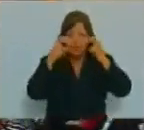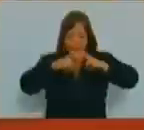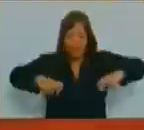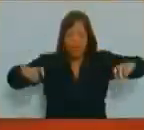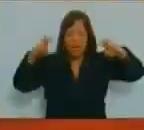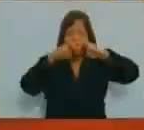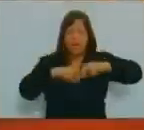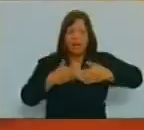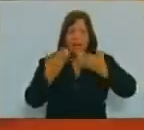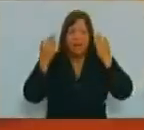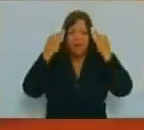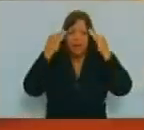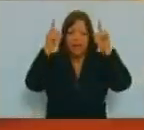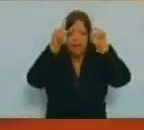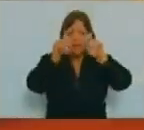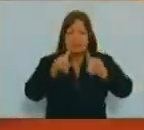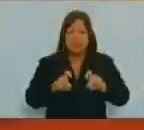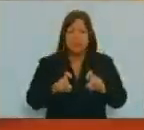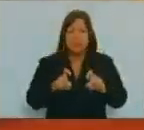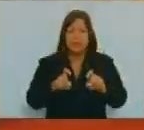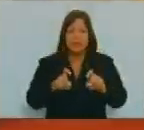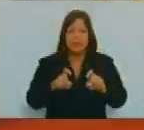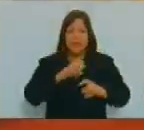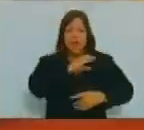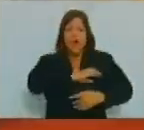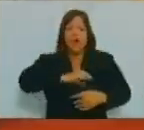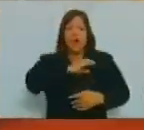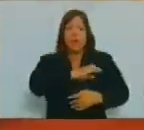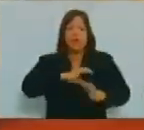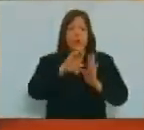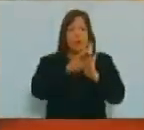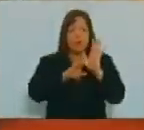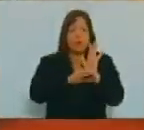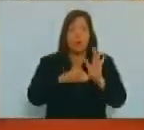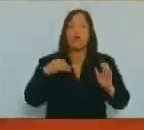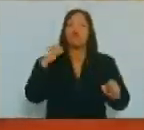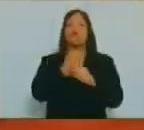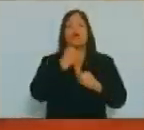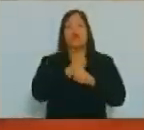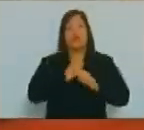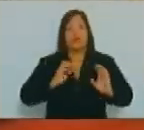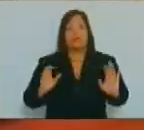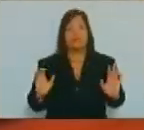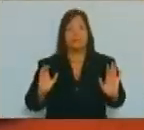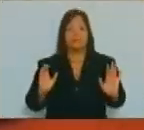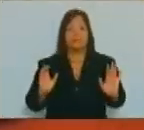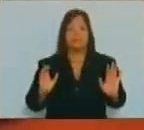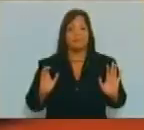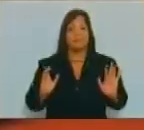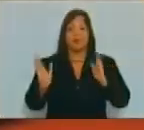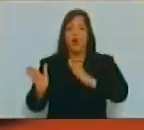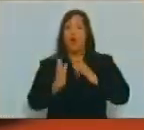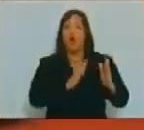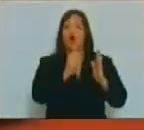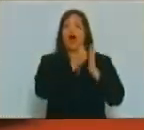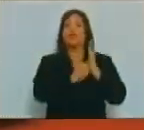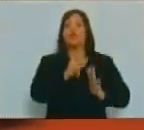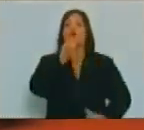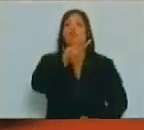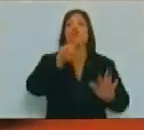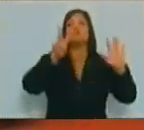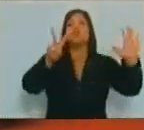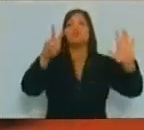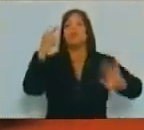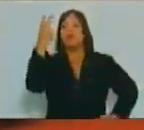haciendo desde la comisión constitucional tenemos una tarea por el orden en el artículo 272